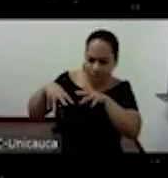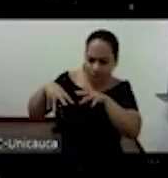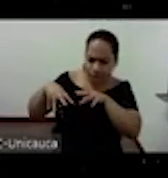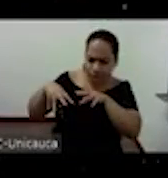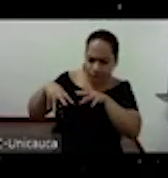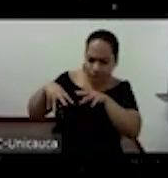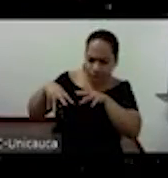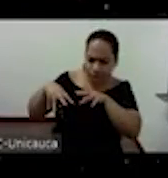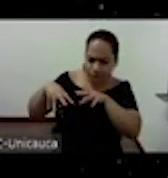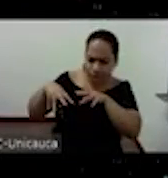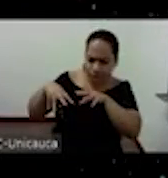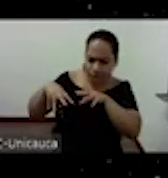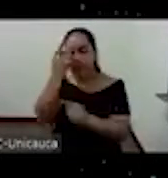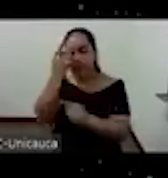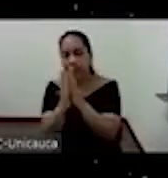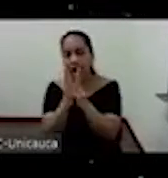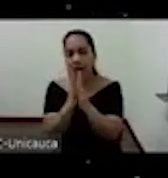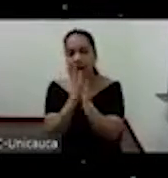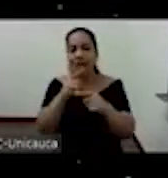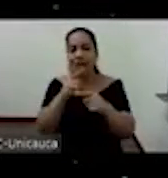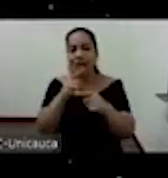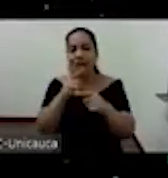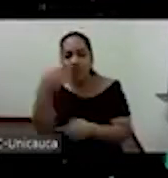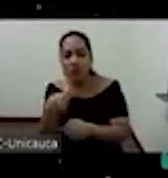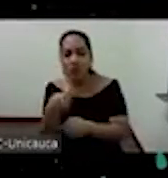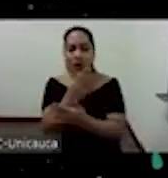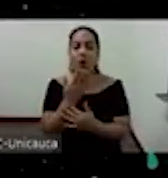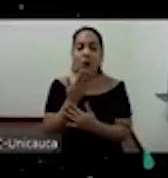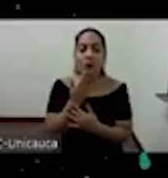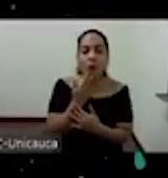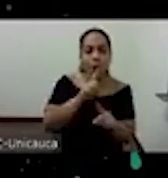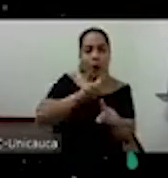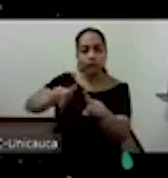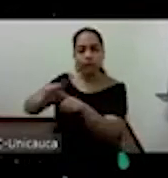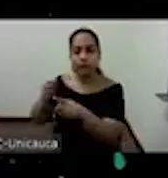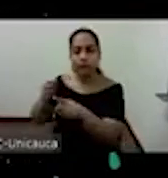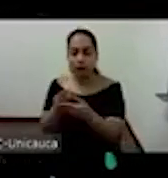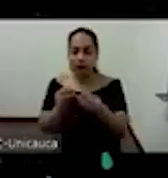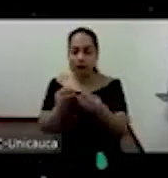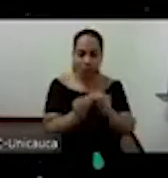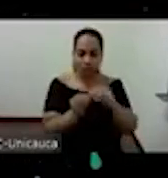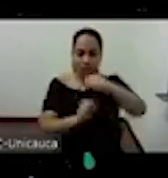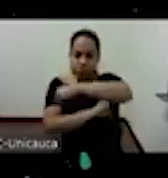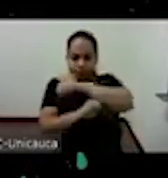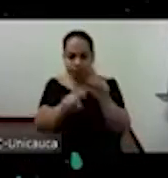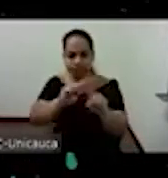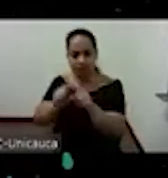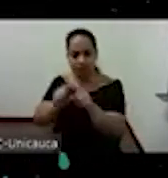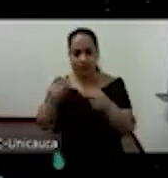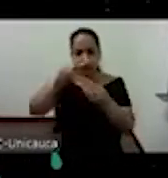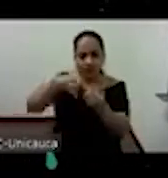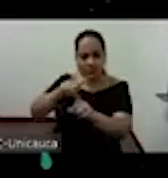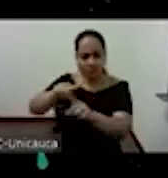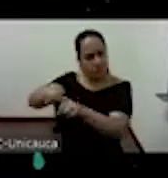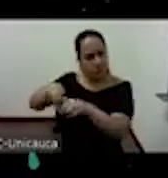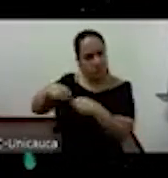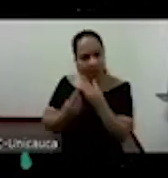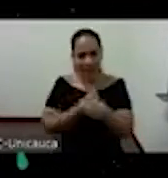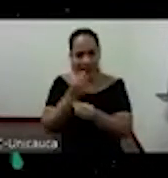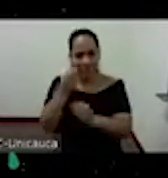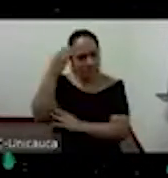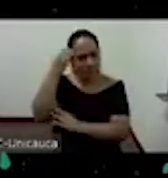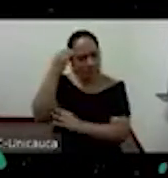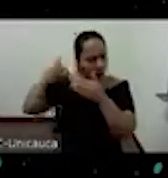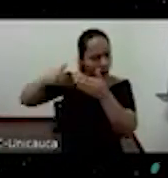porque cuenta una historia a través de sus colores y de sus figuras, y evoca una memoria de